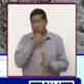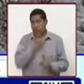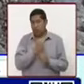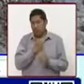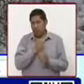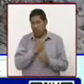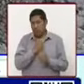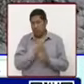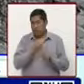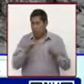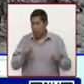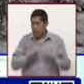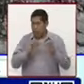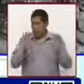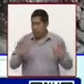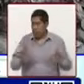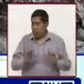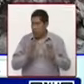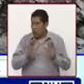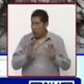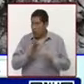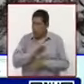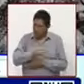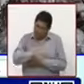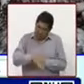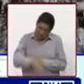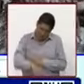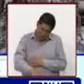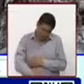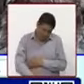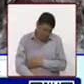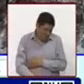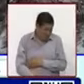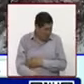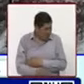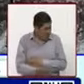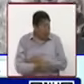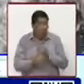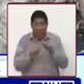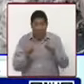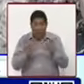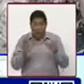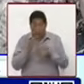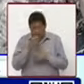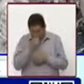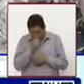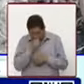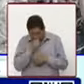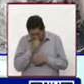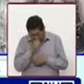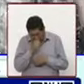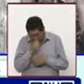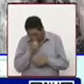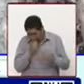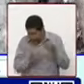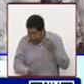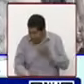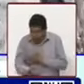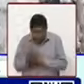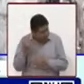trabajando, mire, fin de semana, casi hemos amanecido también los dos días de sábado y domingo. Y hoy hemos llegado a La